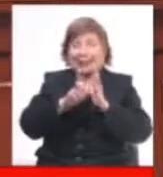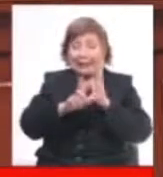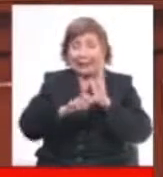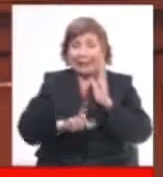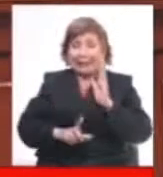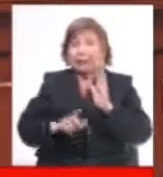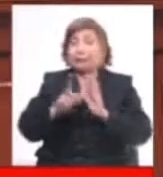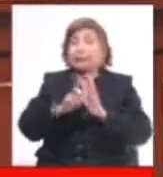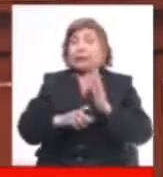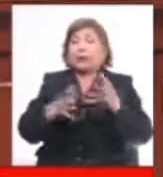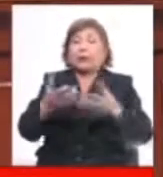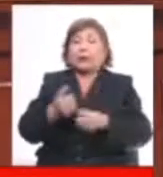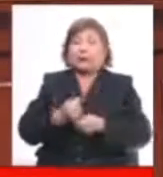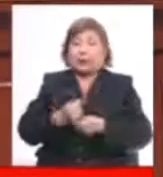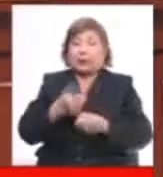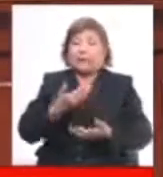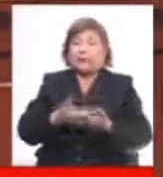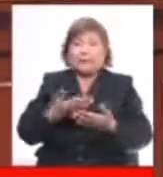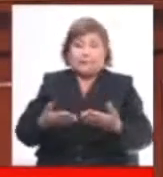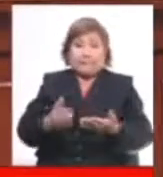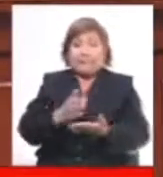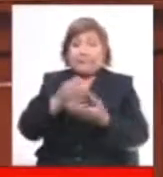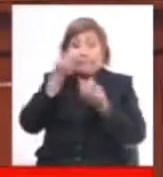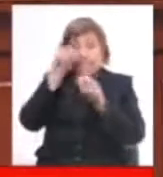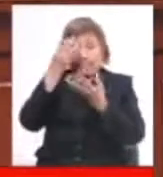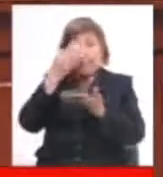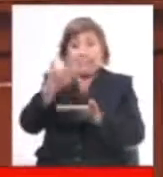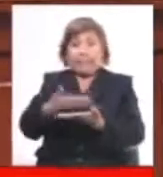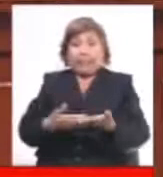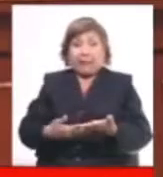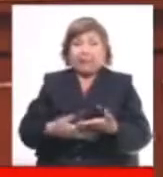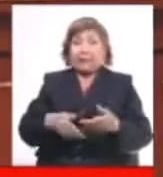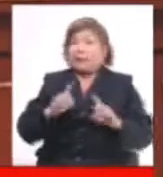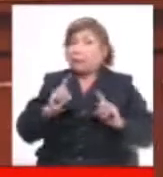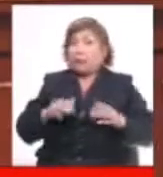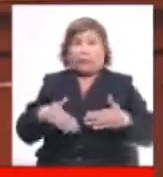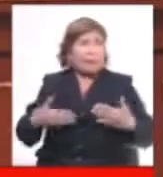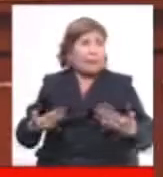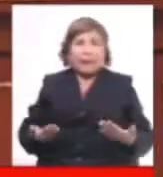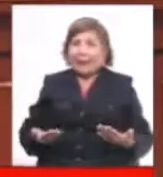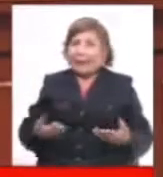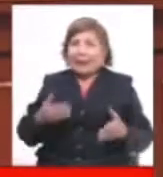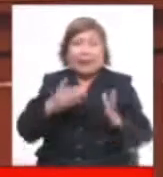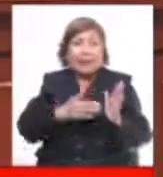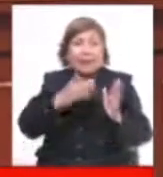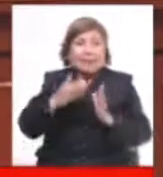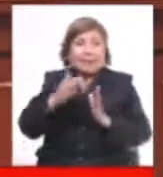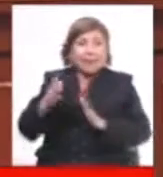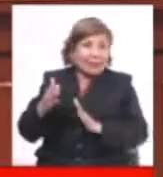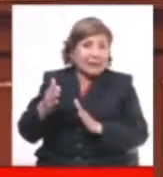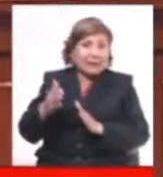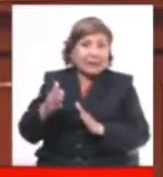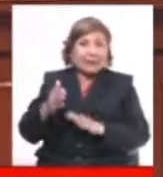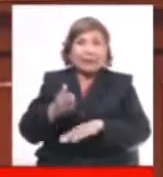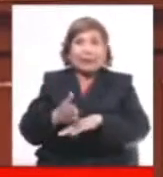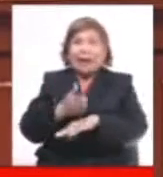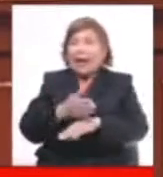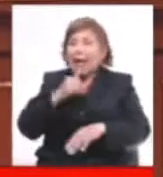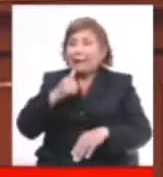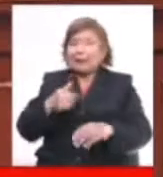que pueden acceder a este tipo de información y podrá así avanzar con la implementación de